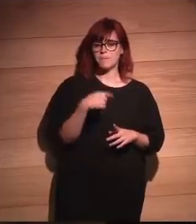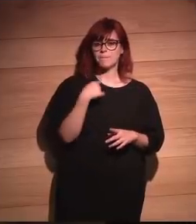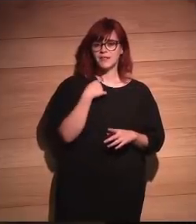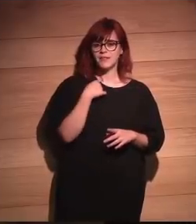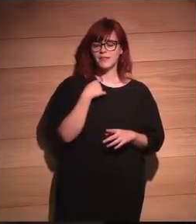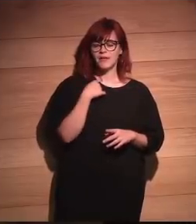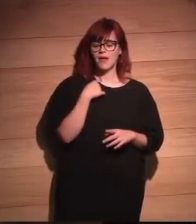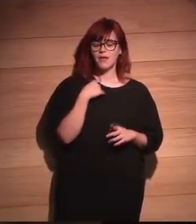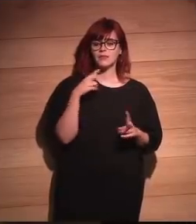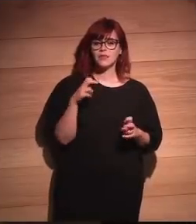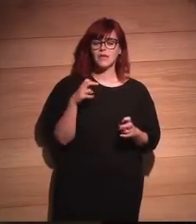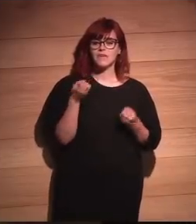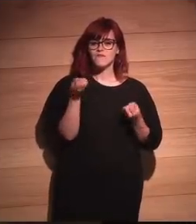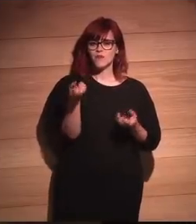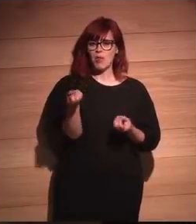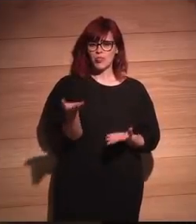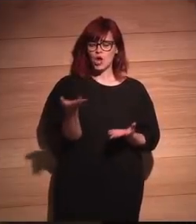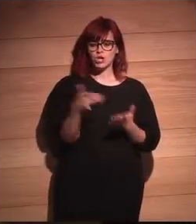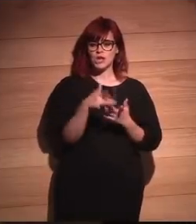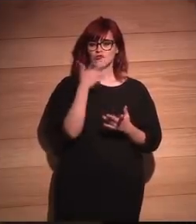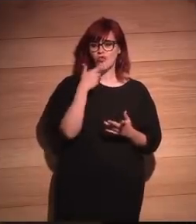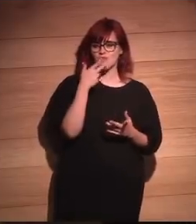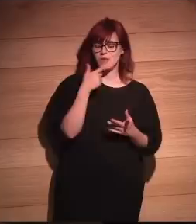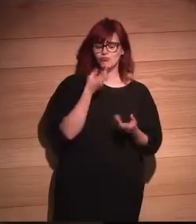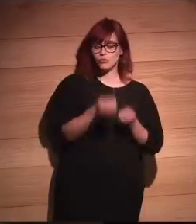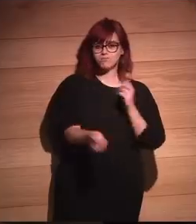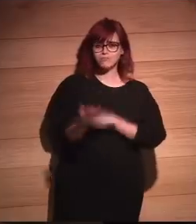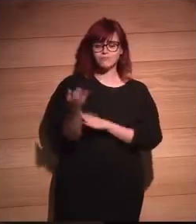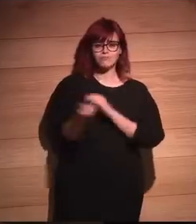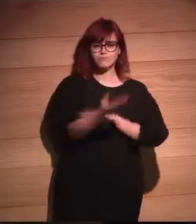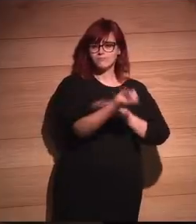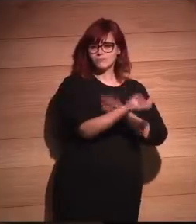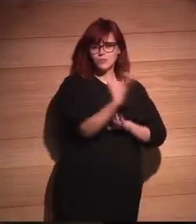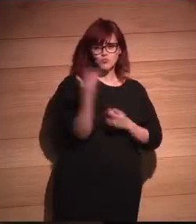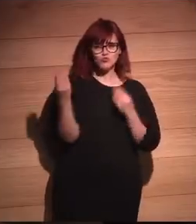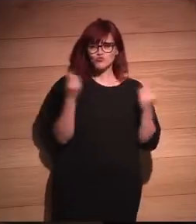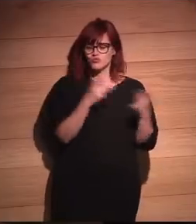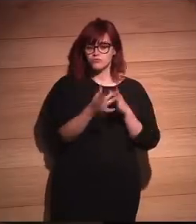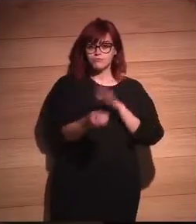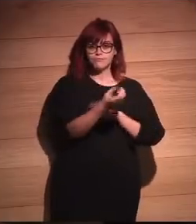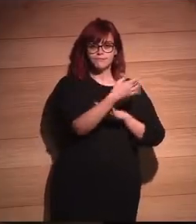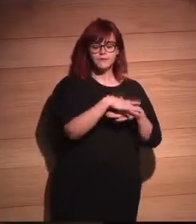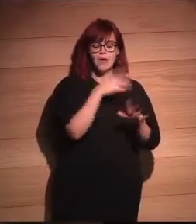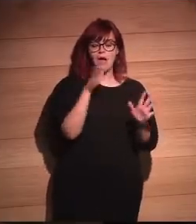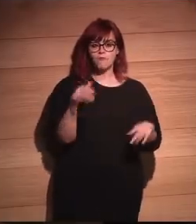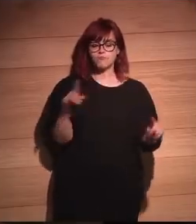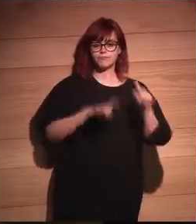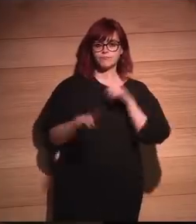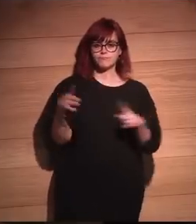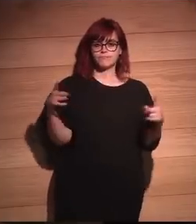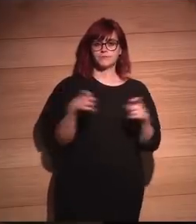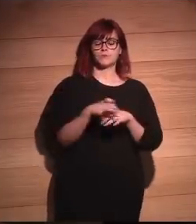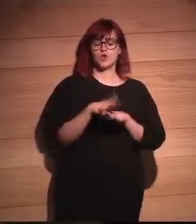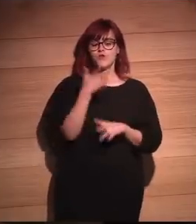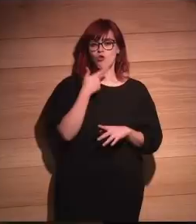genera tanta cantidad de información y conocimiento que se crea una paradoja, que con tanta